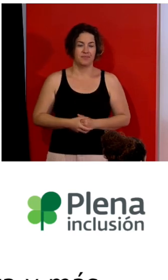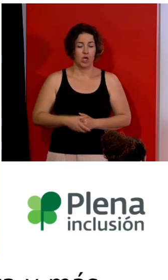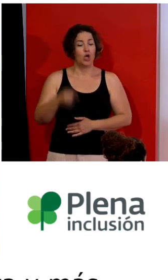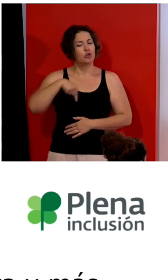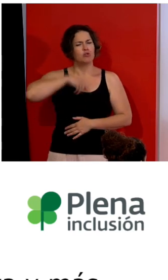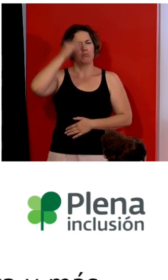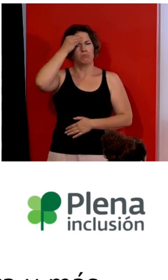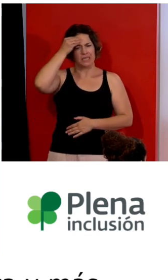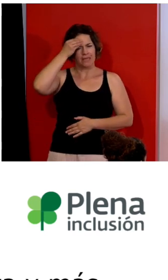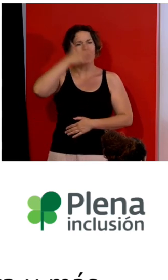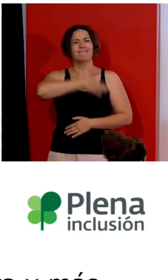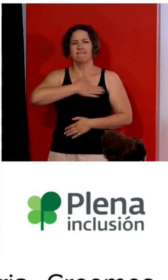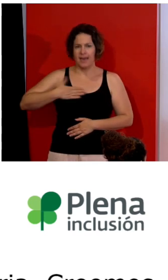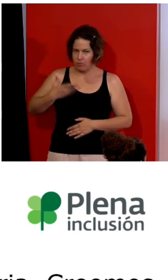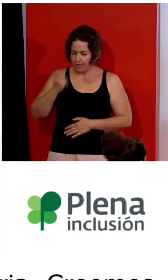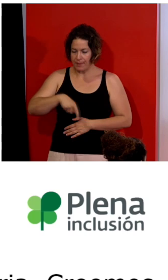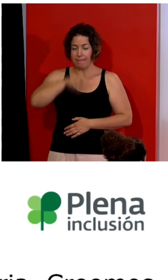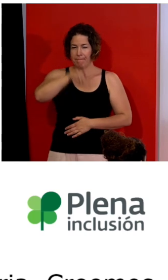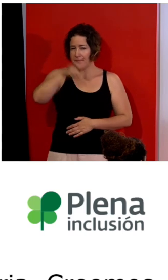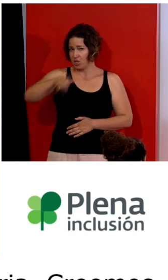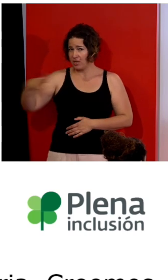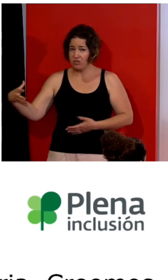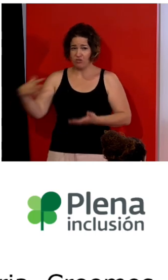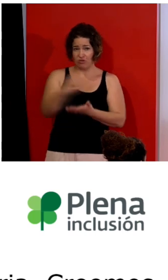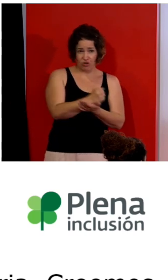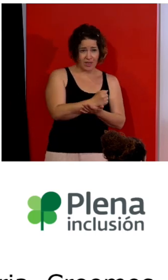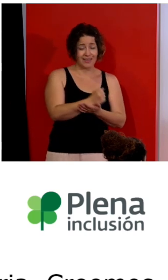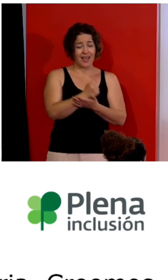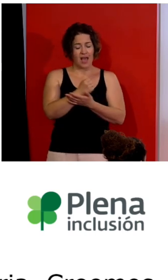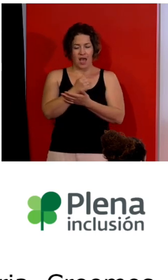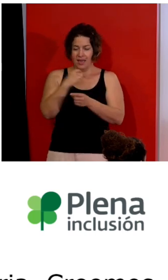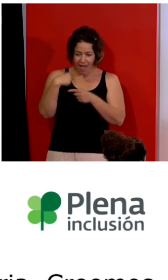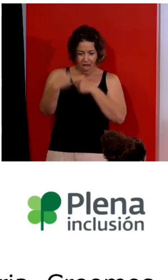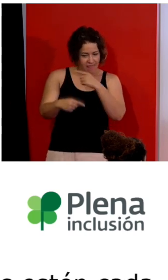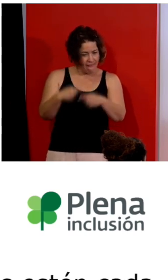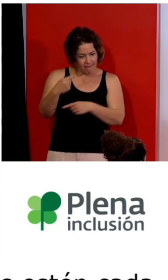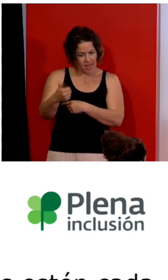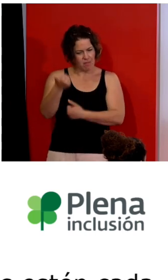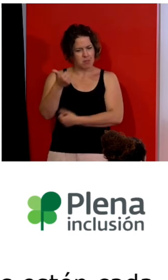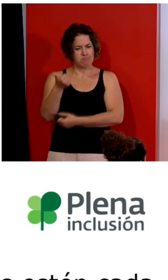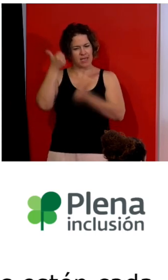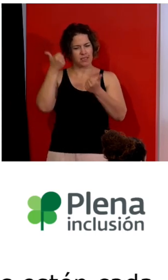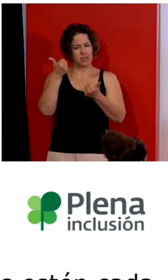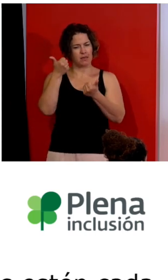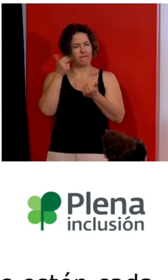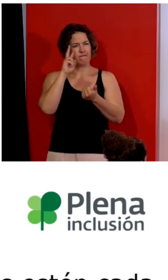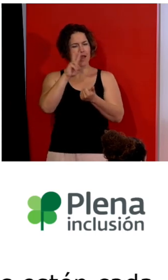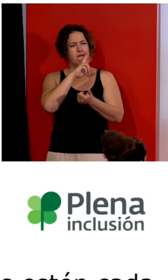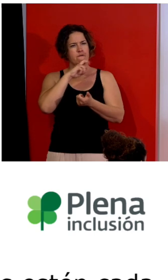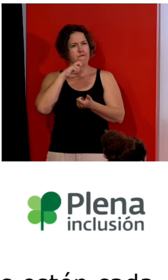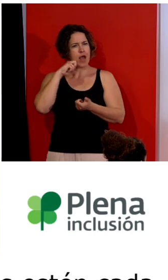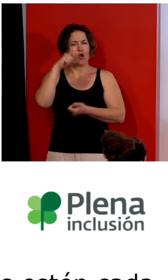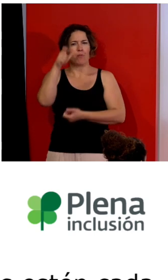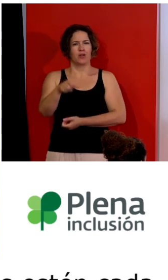Creemos y queremos que todos los ciudadanos estén cada día más cerca de apreciar el valor que las personas